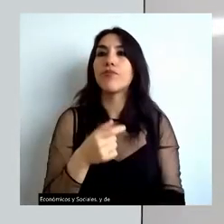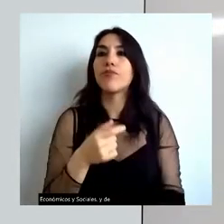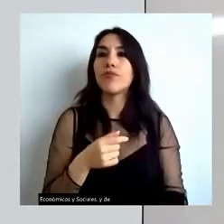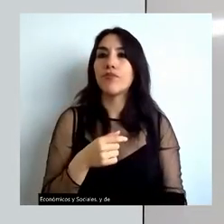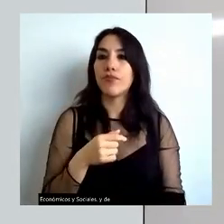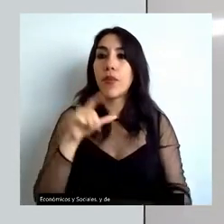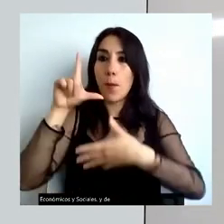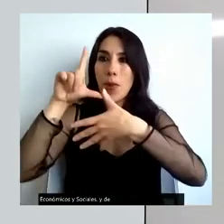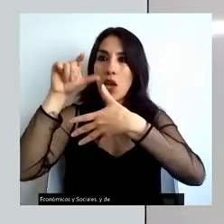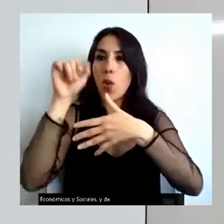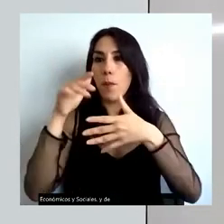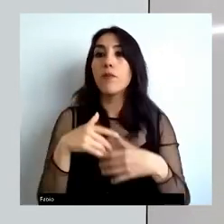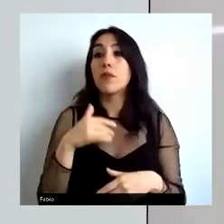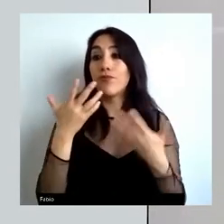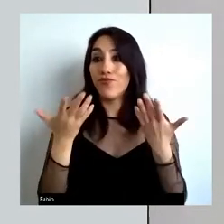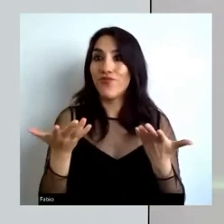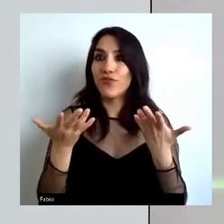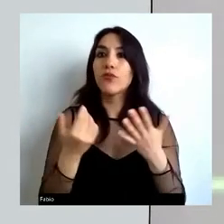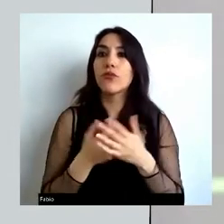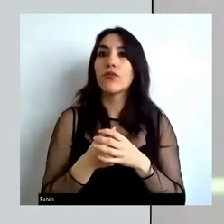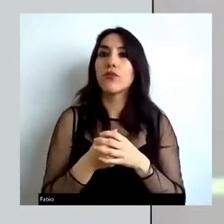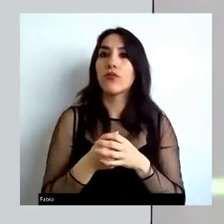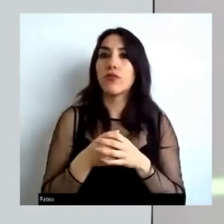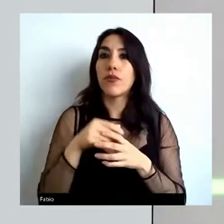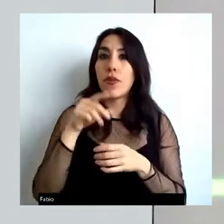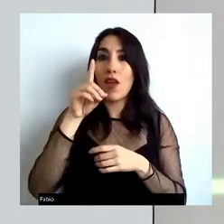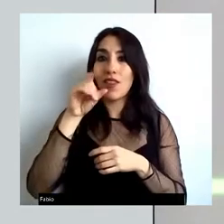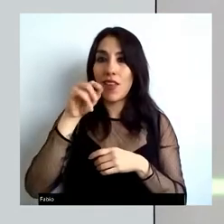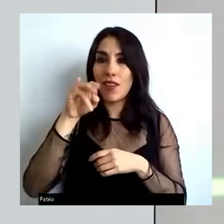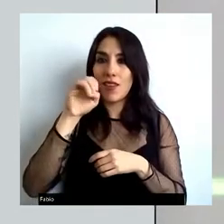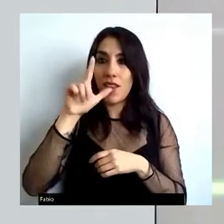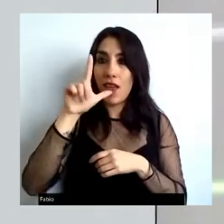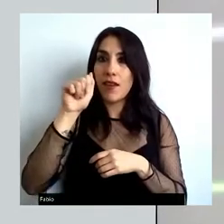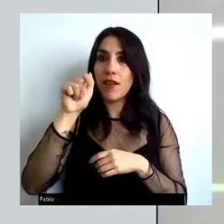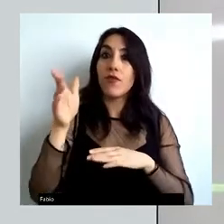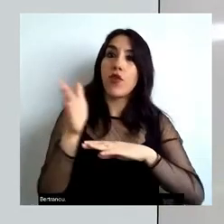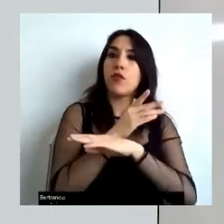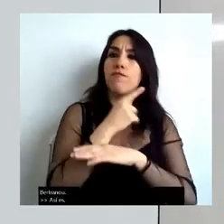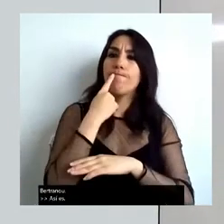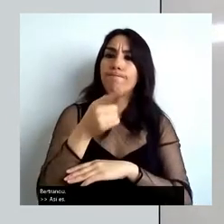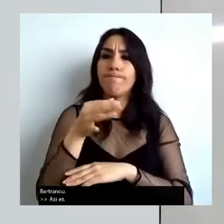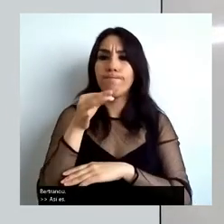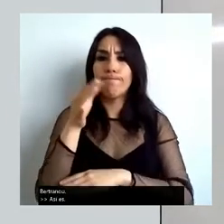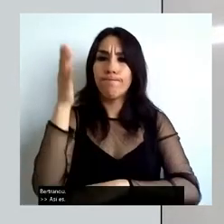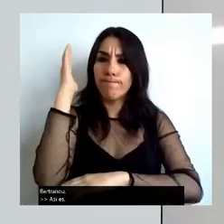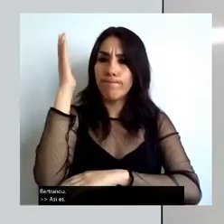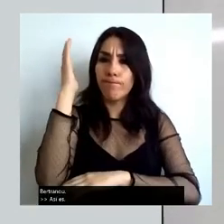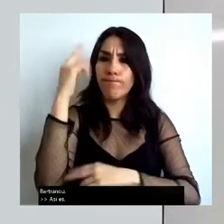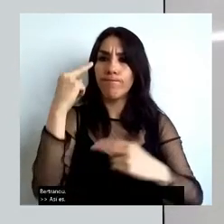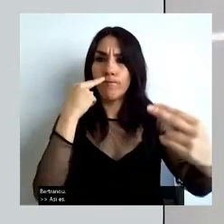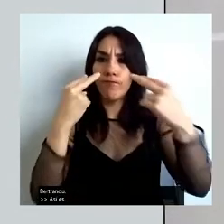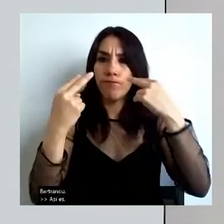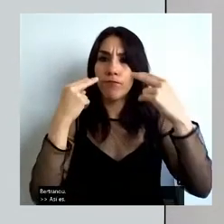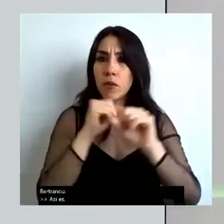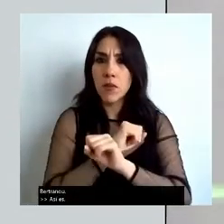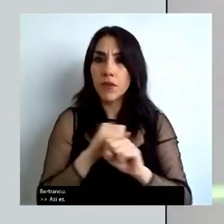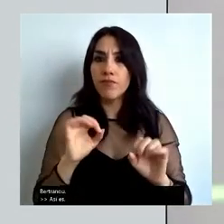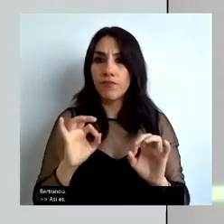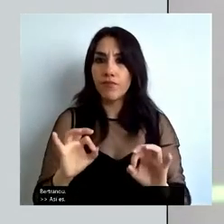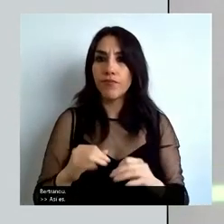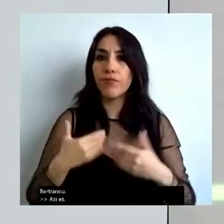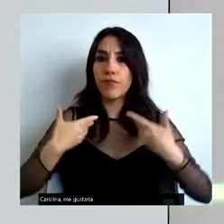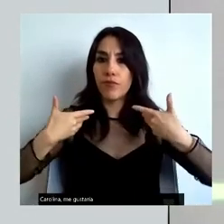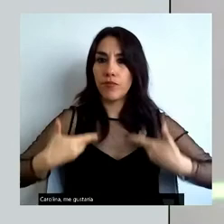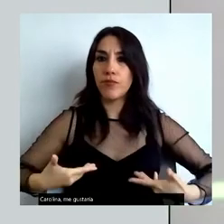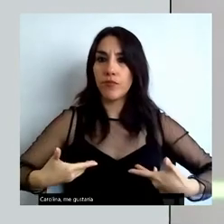de continuar, me gustaría describir, para aquellos que no me pueden ver, soy una mujer de tez clara. Hoy día estoy